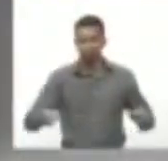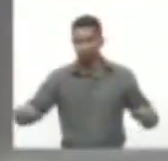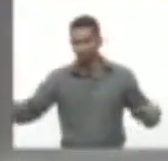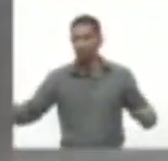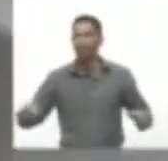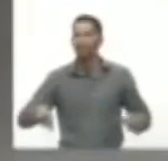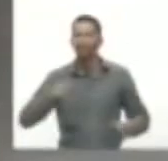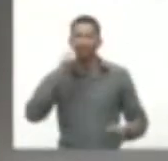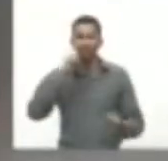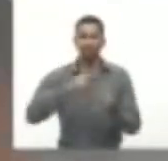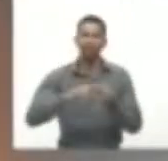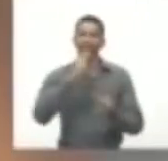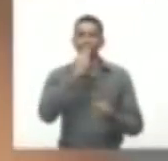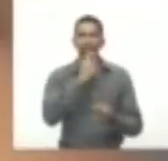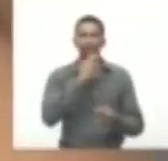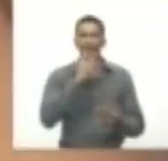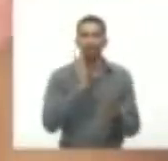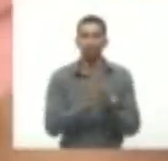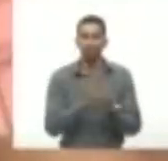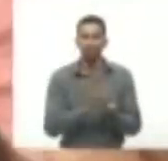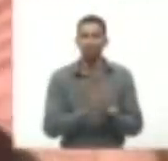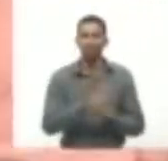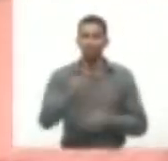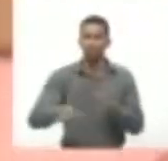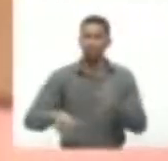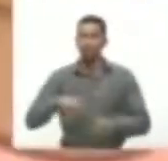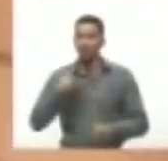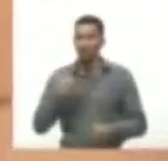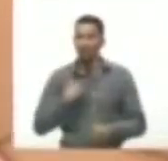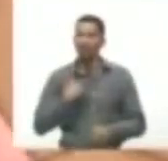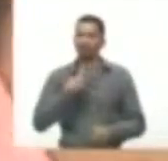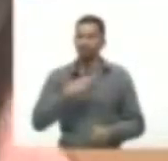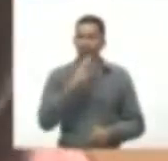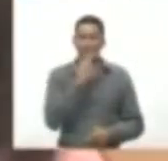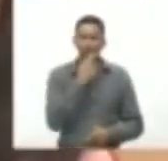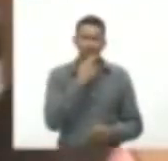educación por medio de la formación de jóvenes comprometidos con su vocación.